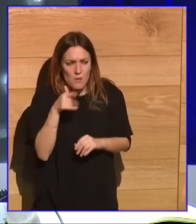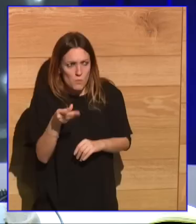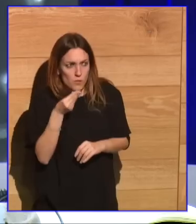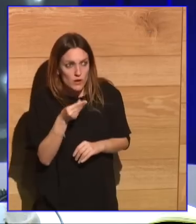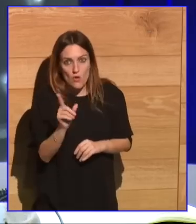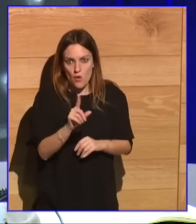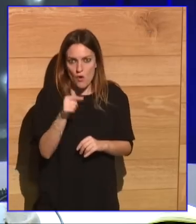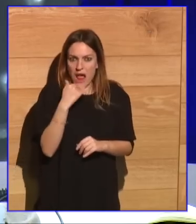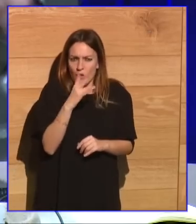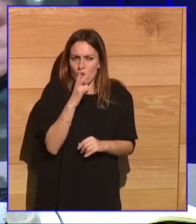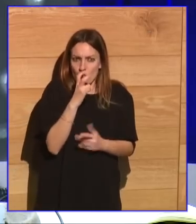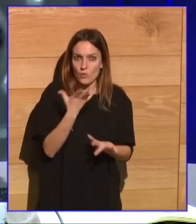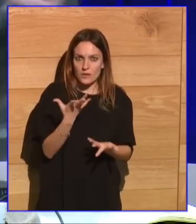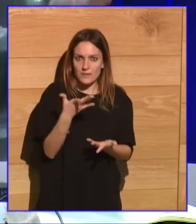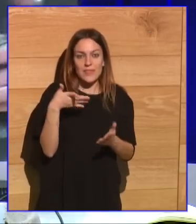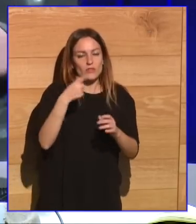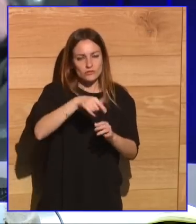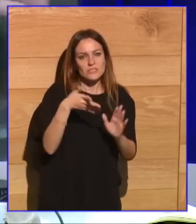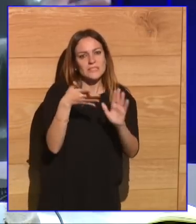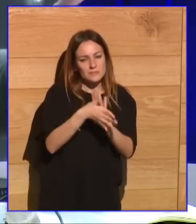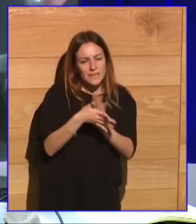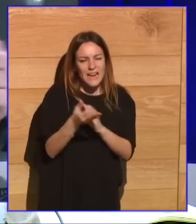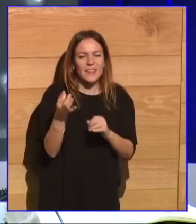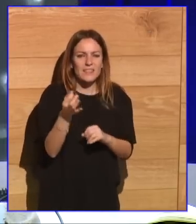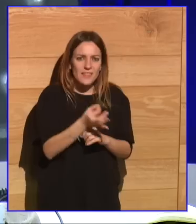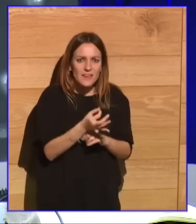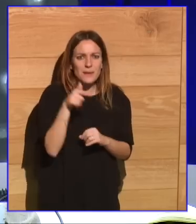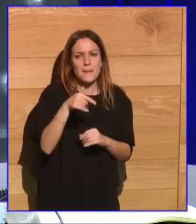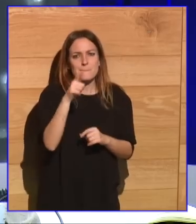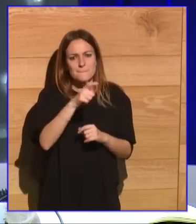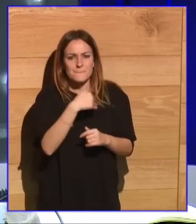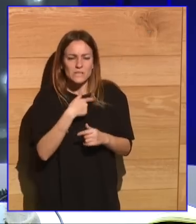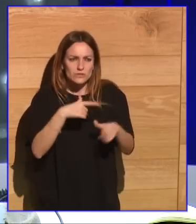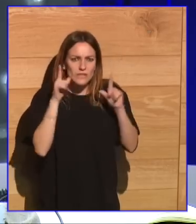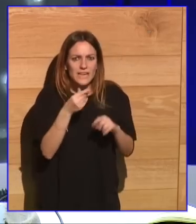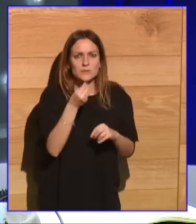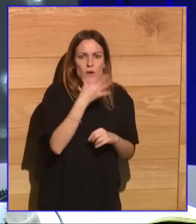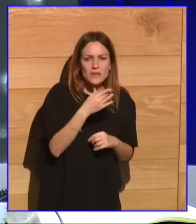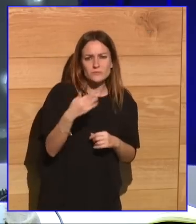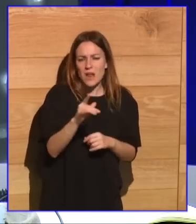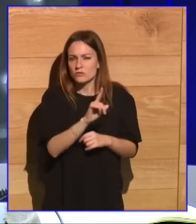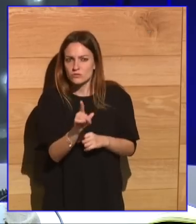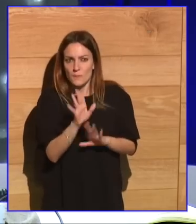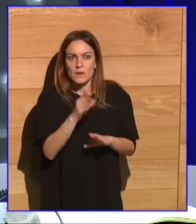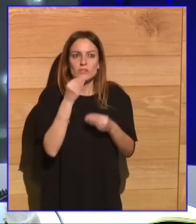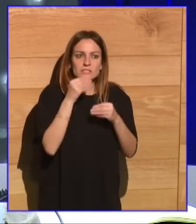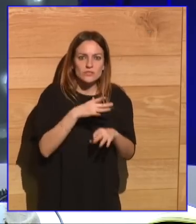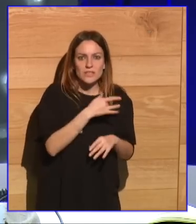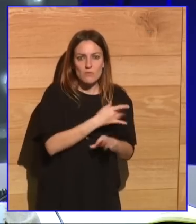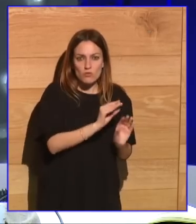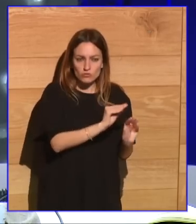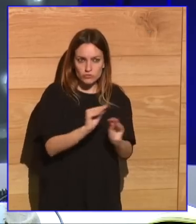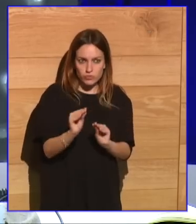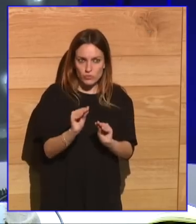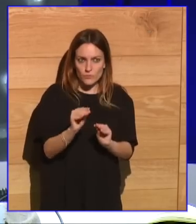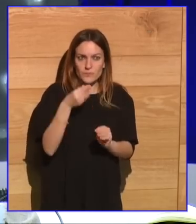habría que explicarlo y habría que explicar que los personajes no son exactamente buenos y malos, sino que... Pero no te cuenta esa historia. Te cuenta la historia de amor en